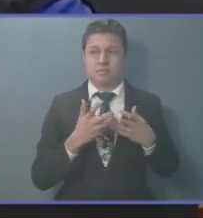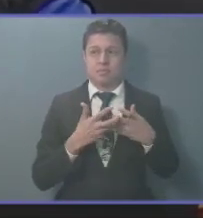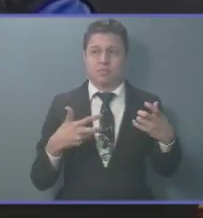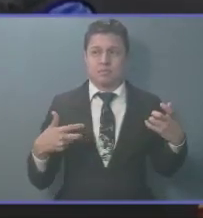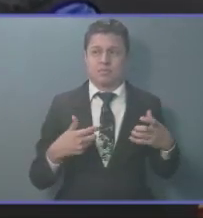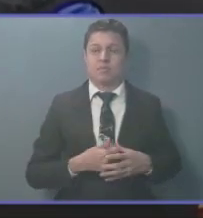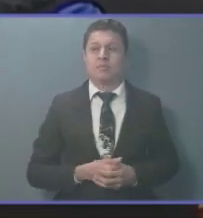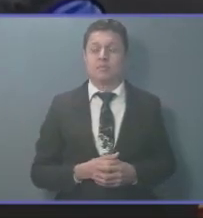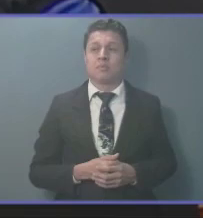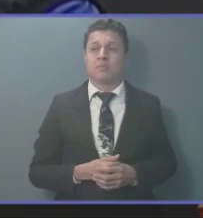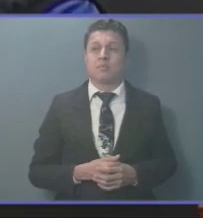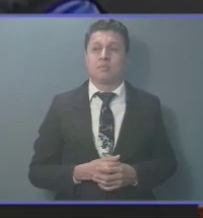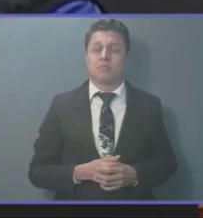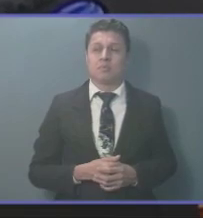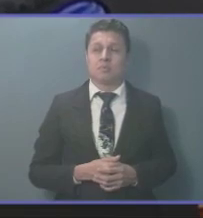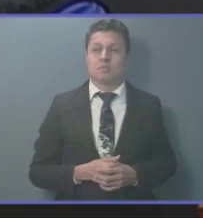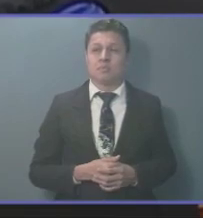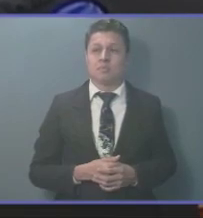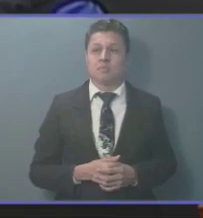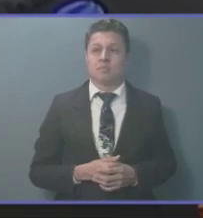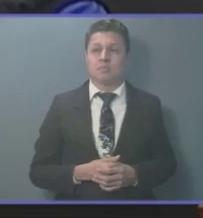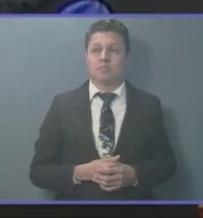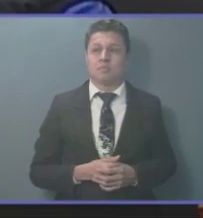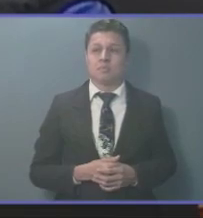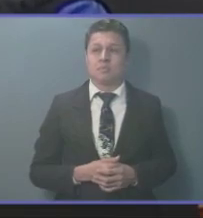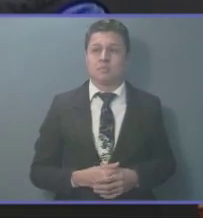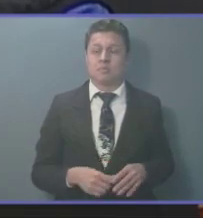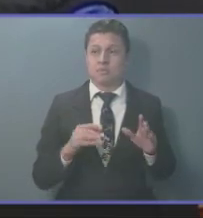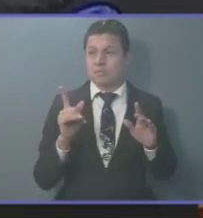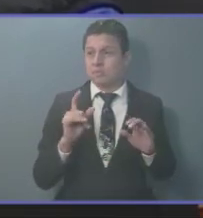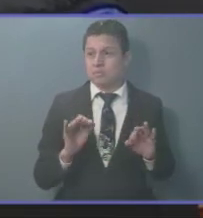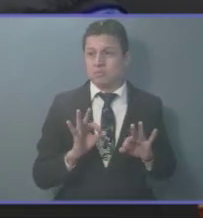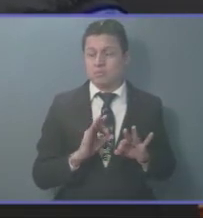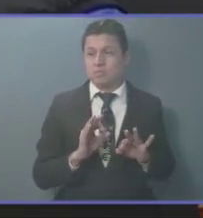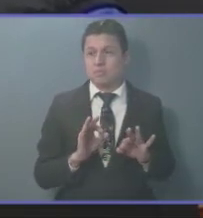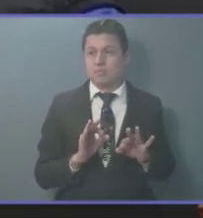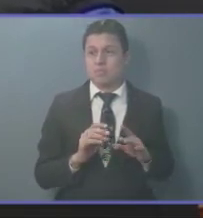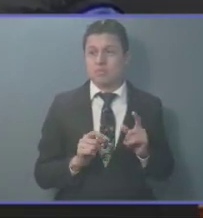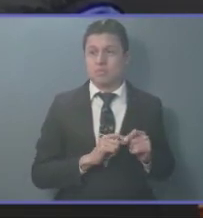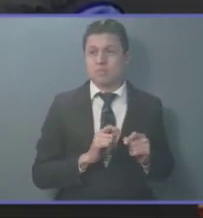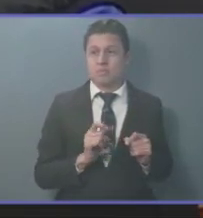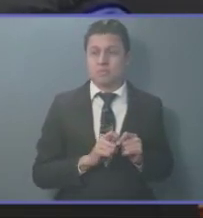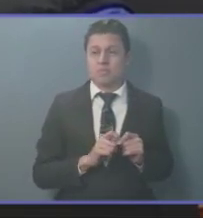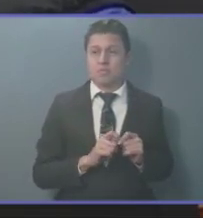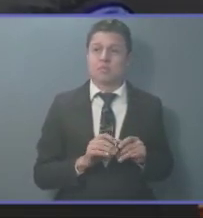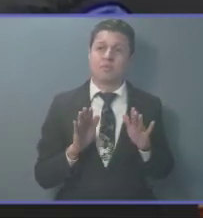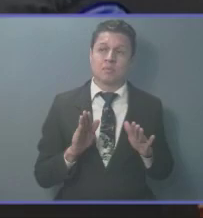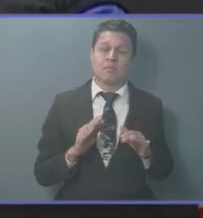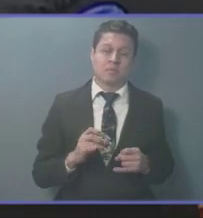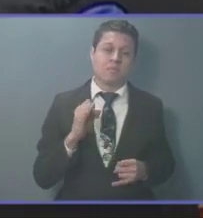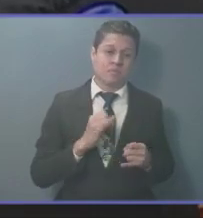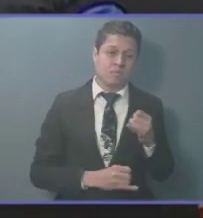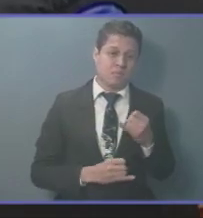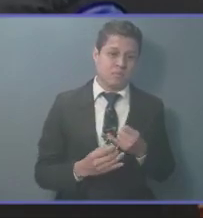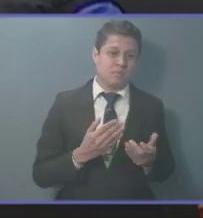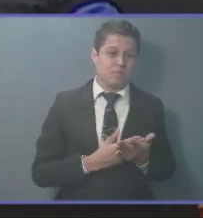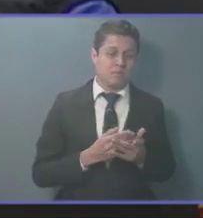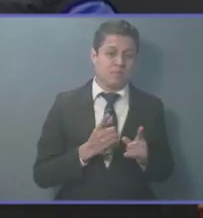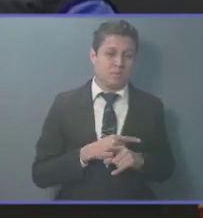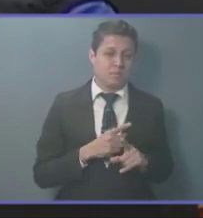decreto ejecutivo que hace referencia, pero no a título declarativo, pues es el último en